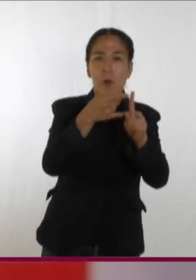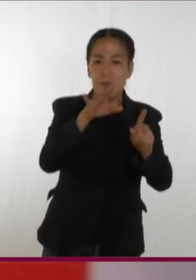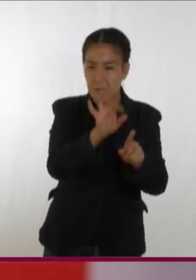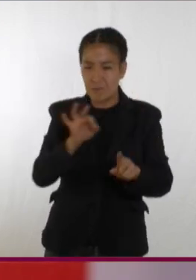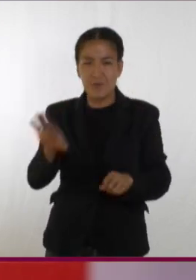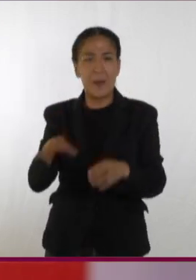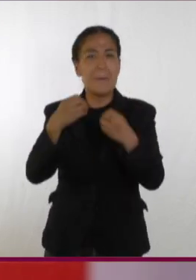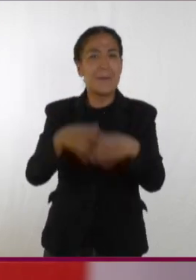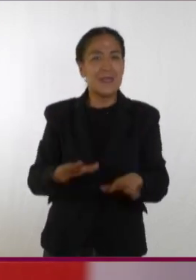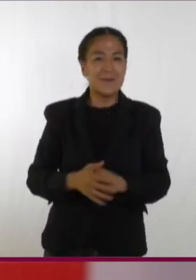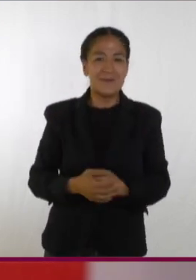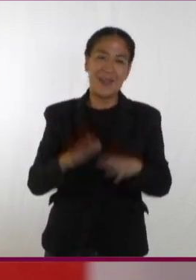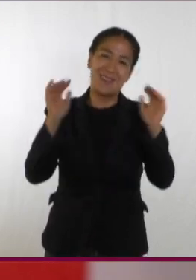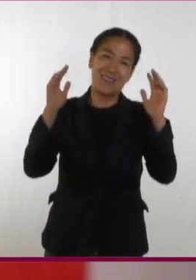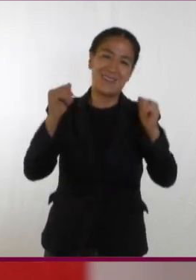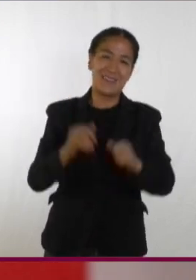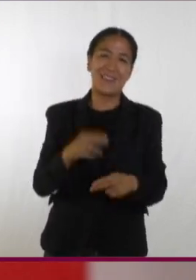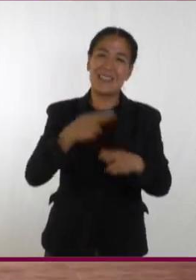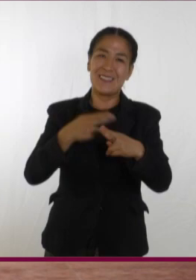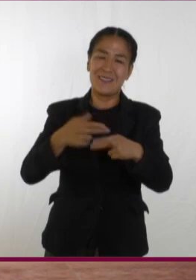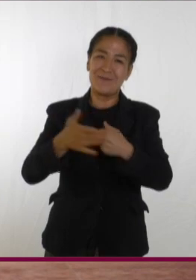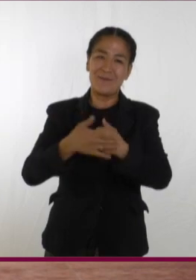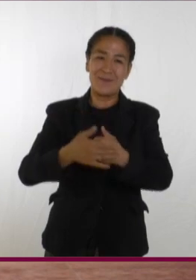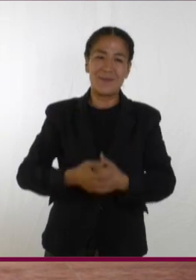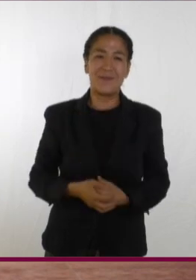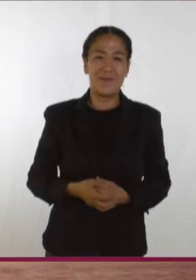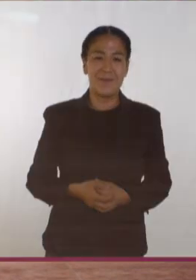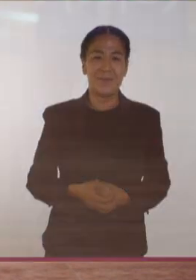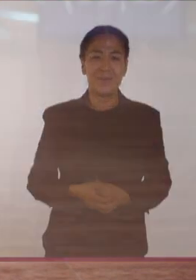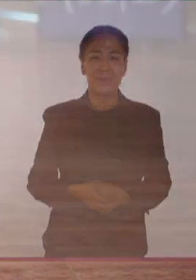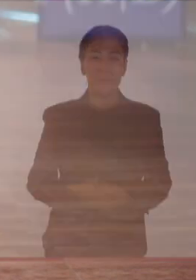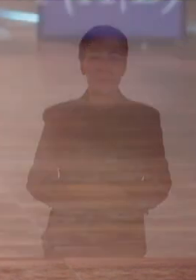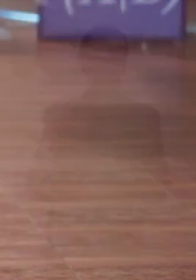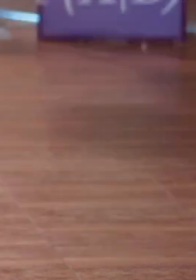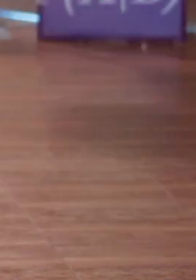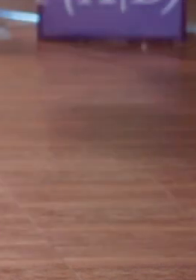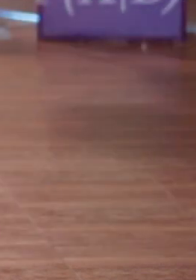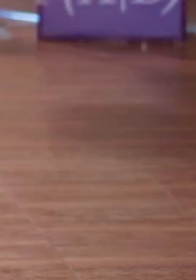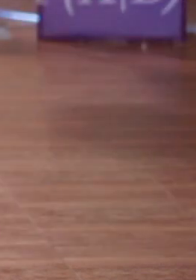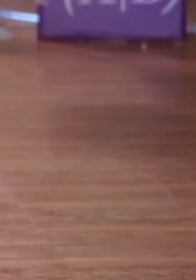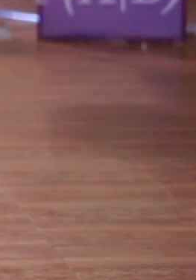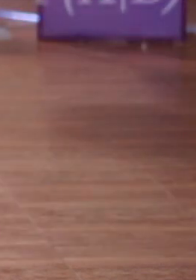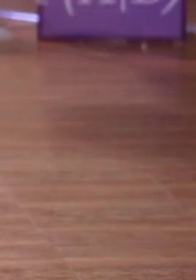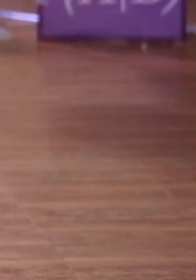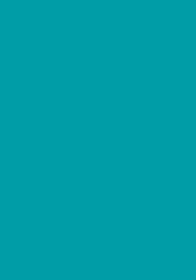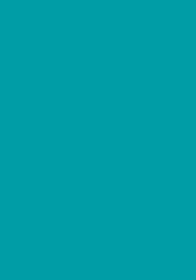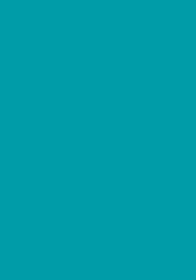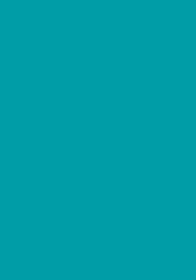resolvieron el acertijo del cuadrado perdido. Hasta la próxima. Hasta la próxima, adiós.